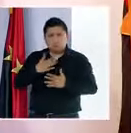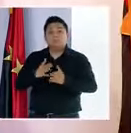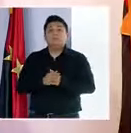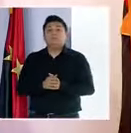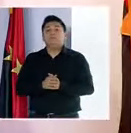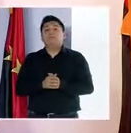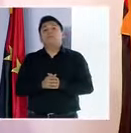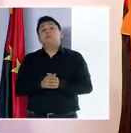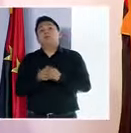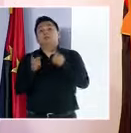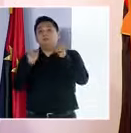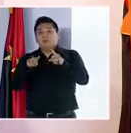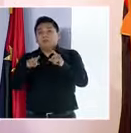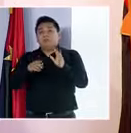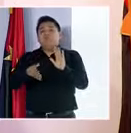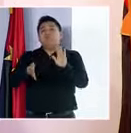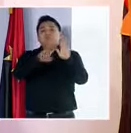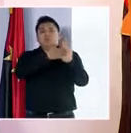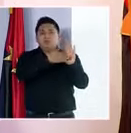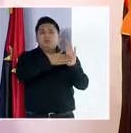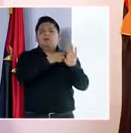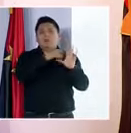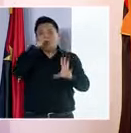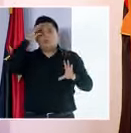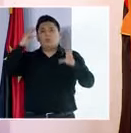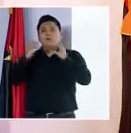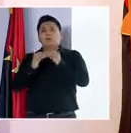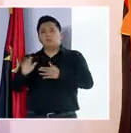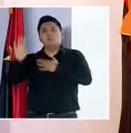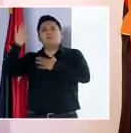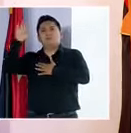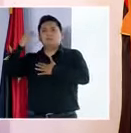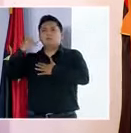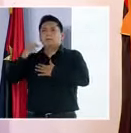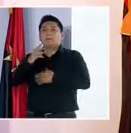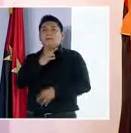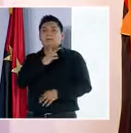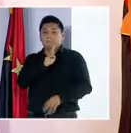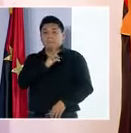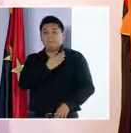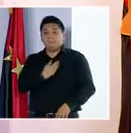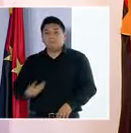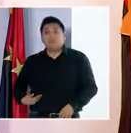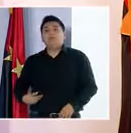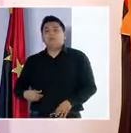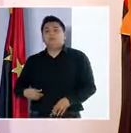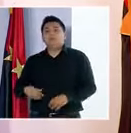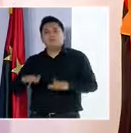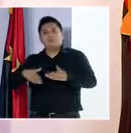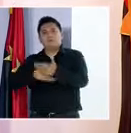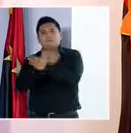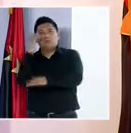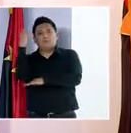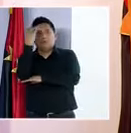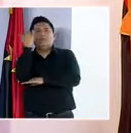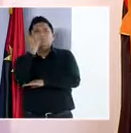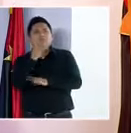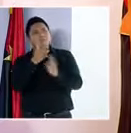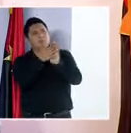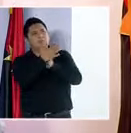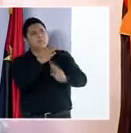el acuerdo de transparencia con la Vicepresidencia de la República. Rendir cuentas es un ejercicio de